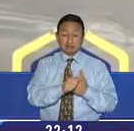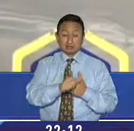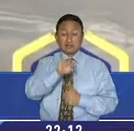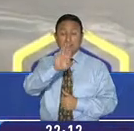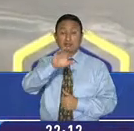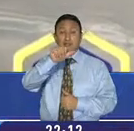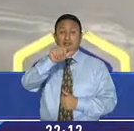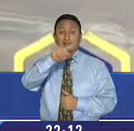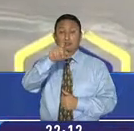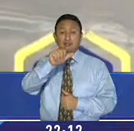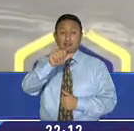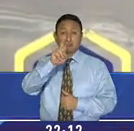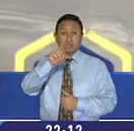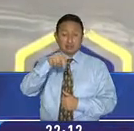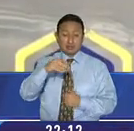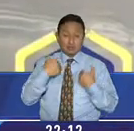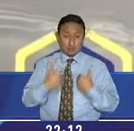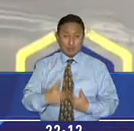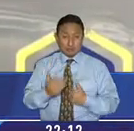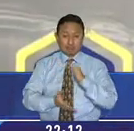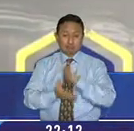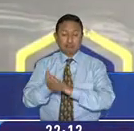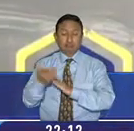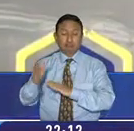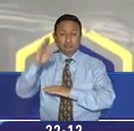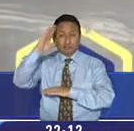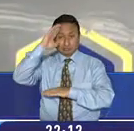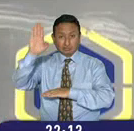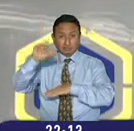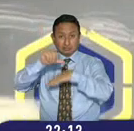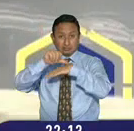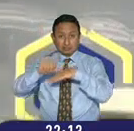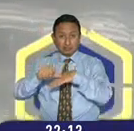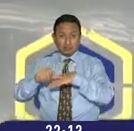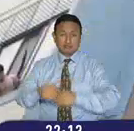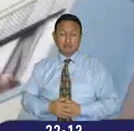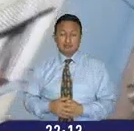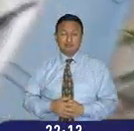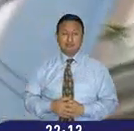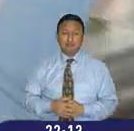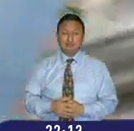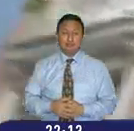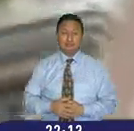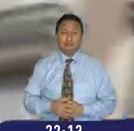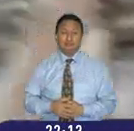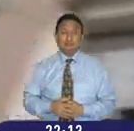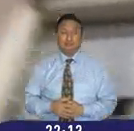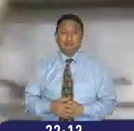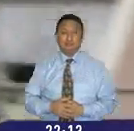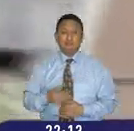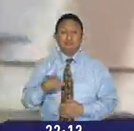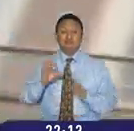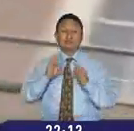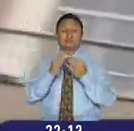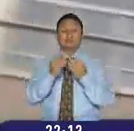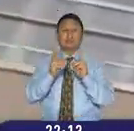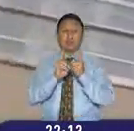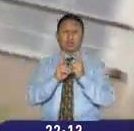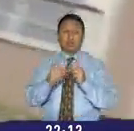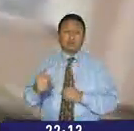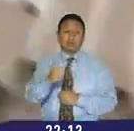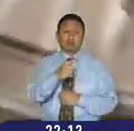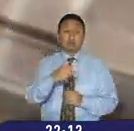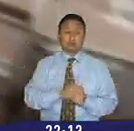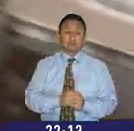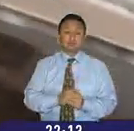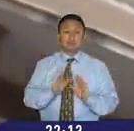crimen, fue trasladado a la morgue de ciencias forenses y criminalística de Guayaquil. Familiares y vecinos de la occisa prefirieron no dar